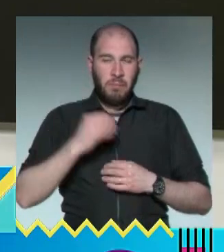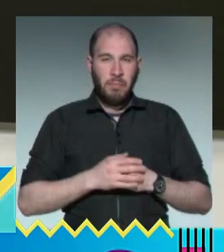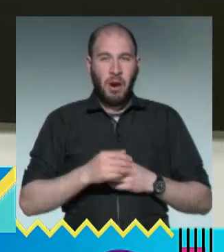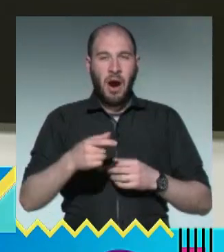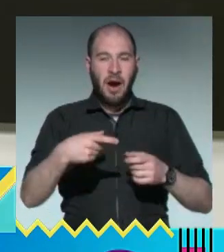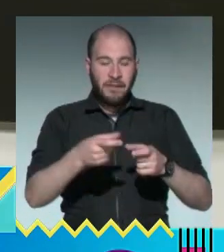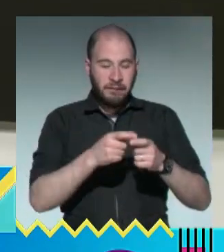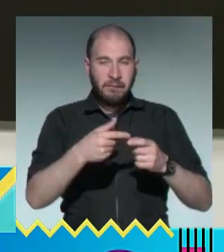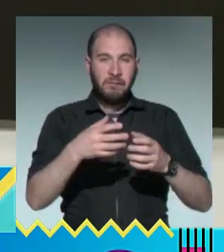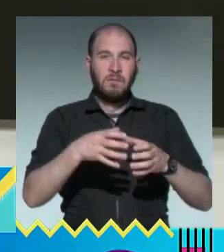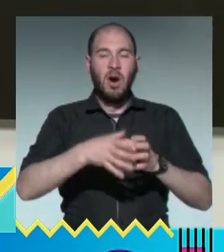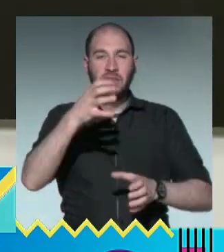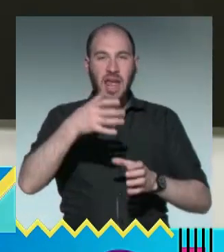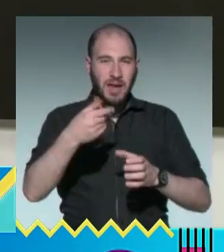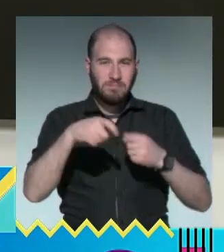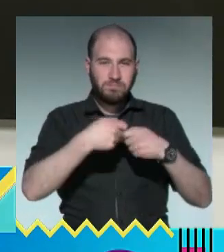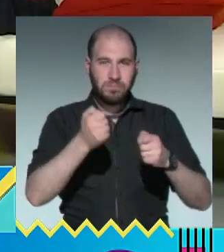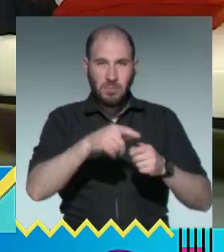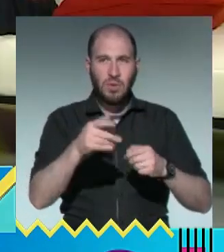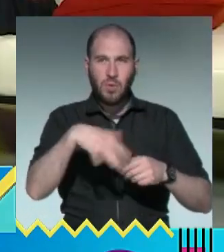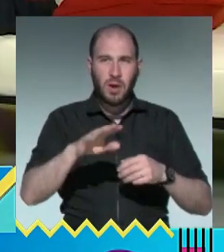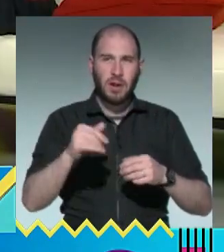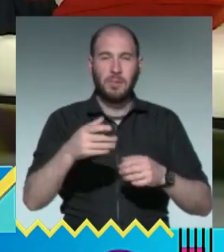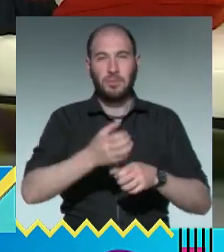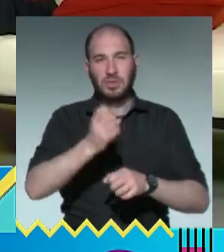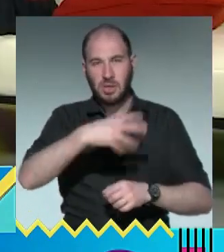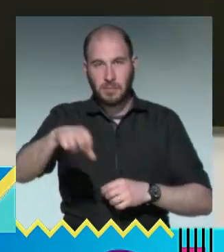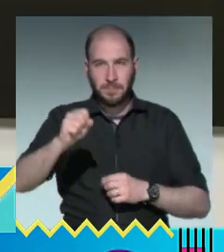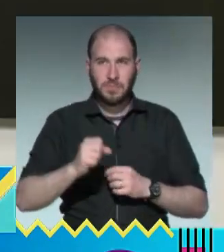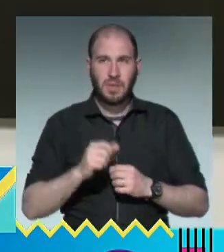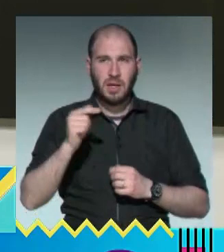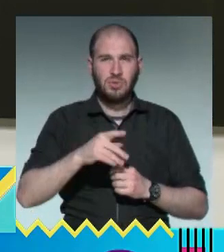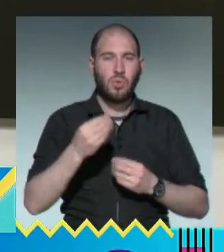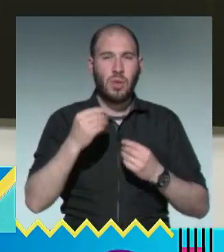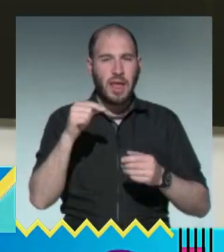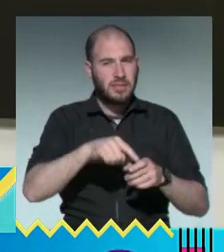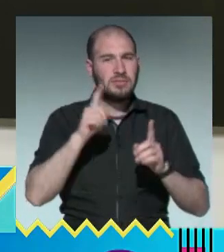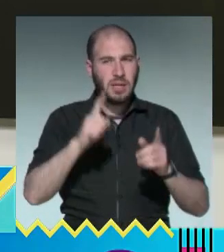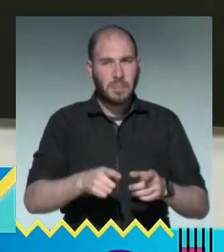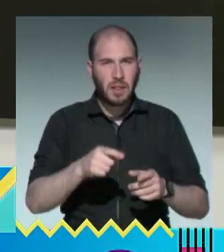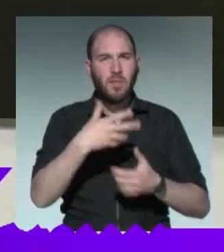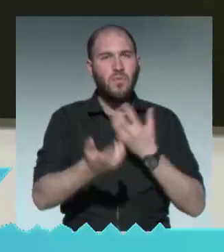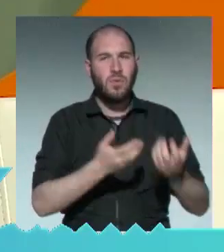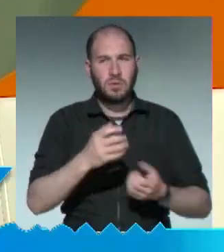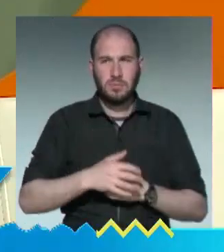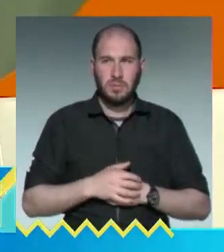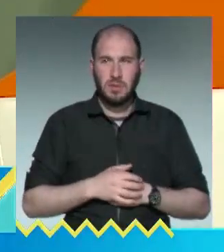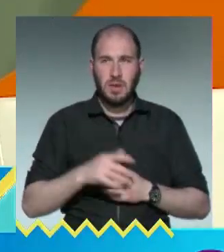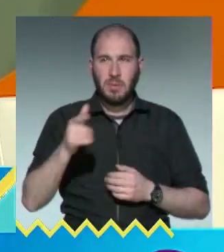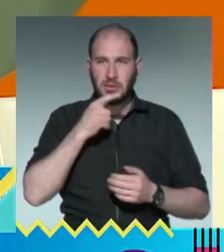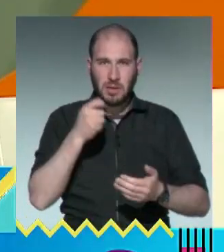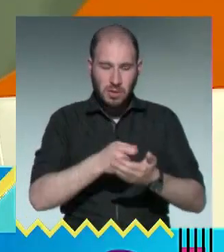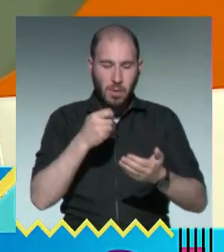pedazos de vidrio, ¿sí? De botellas, justamente fuimos a comer un asado y no nos llevamos la botella. ¿Cuánto hay de probabilidades de que eso también genere un incendio? Hace efecto lupa